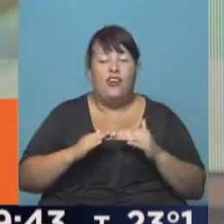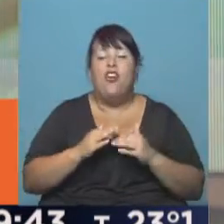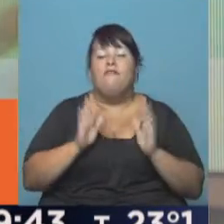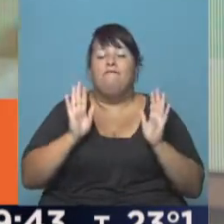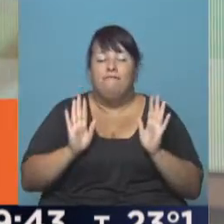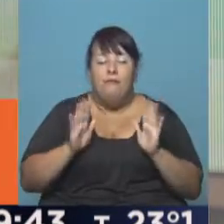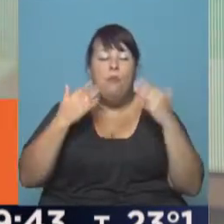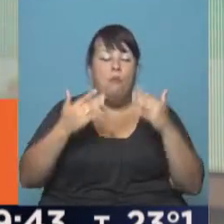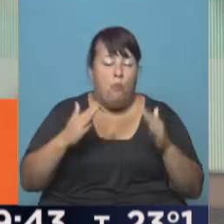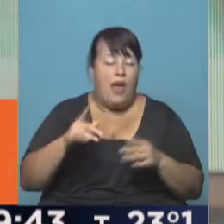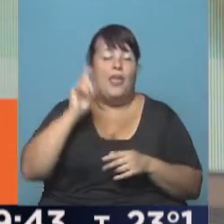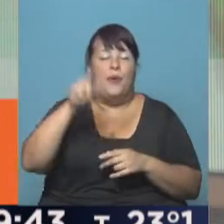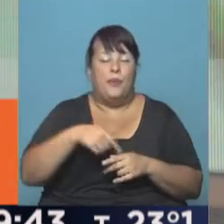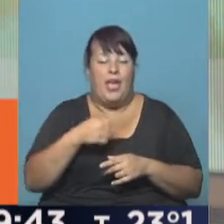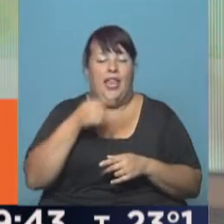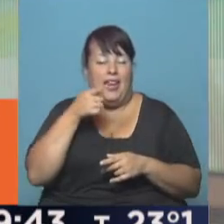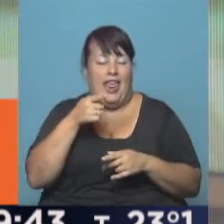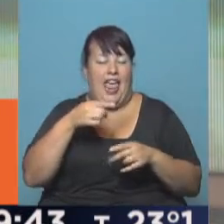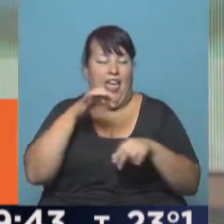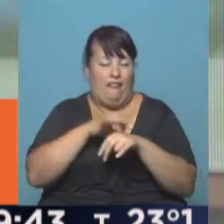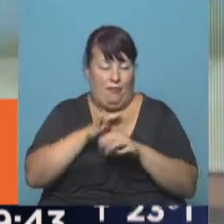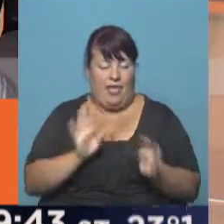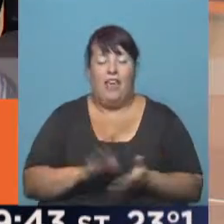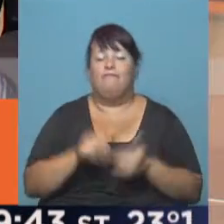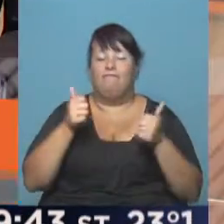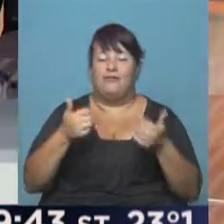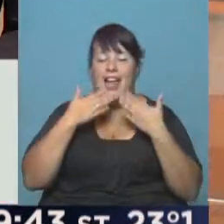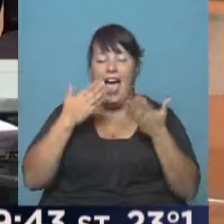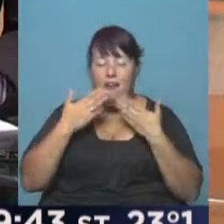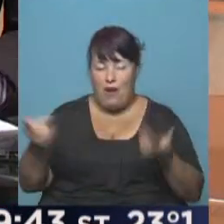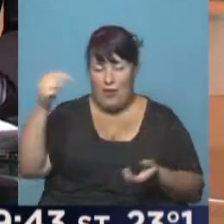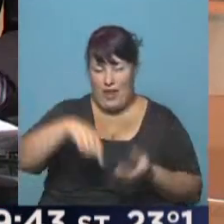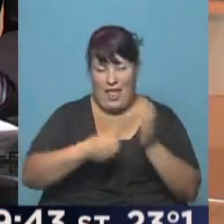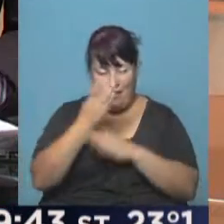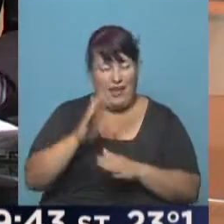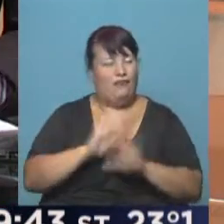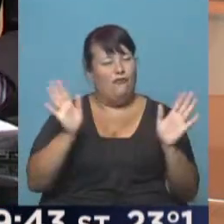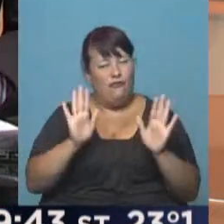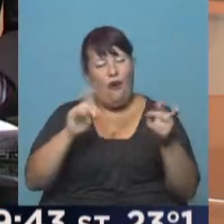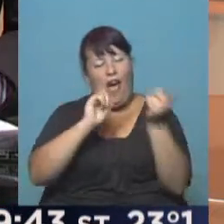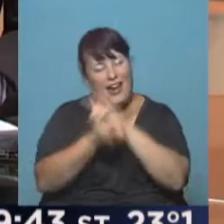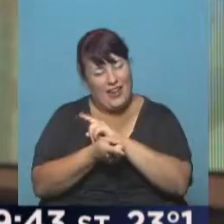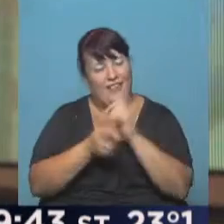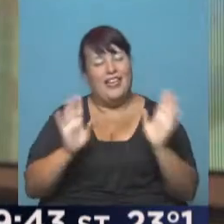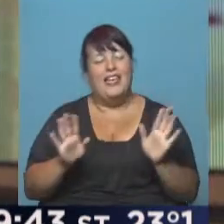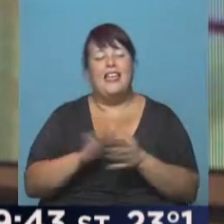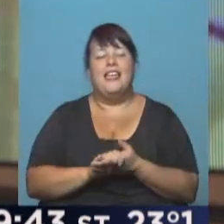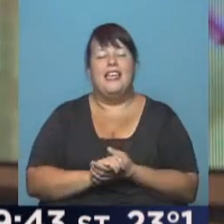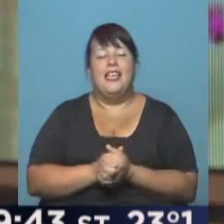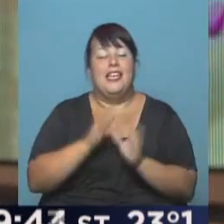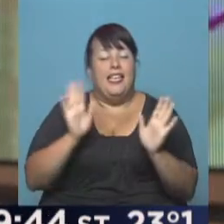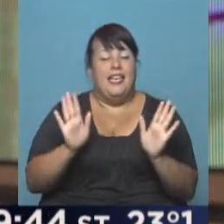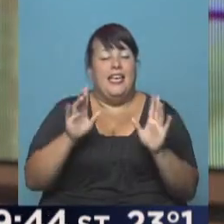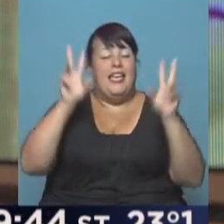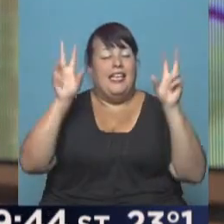individuo, puede contraerse esta enfermedad. Bien, doctora, muy amable por venir esta mañana. No, al contrario. Entonces, con